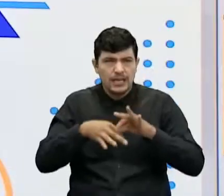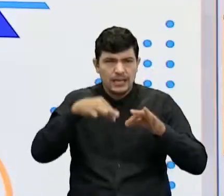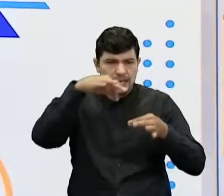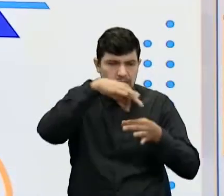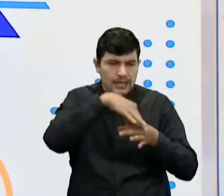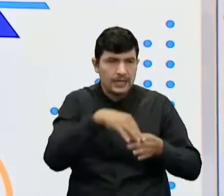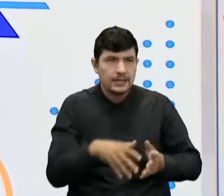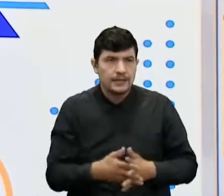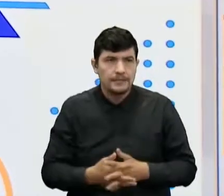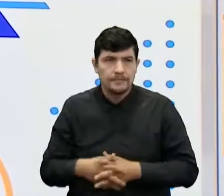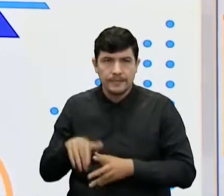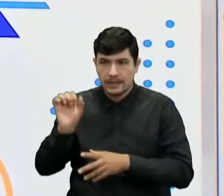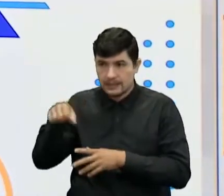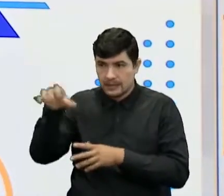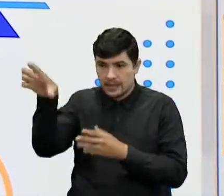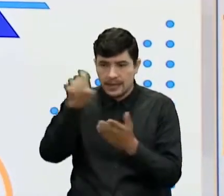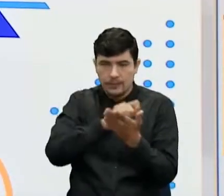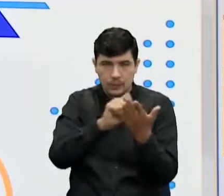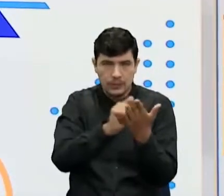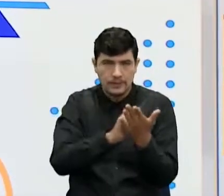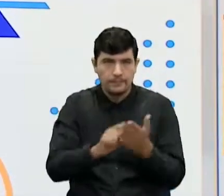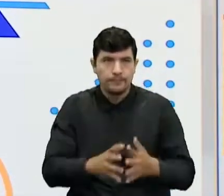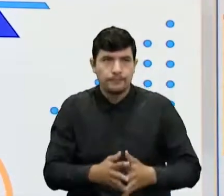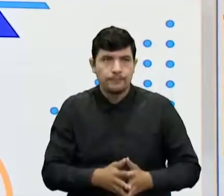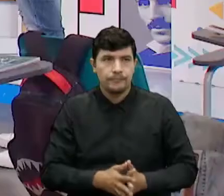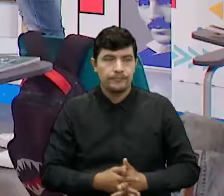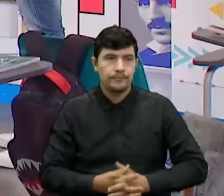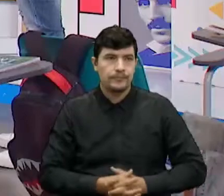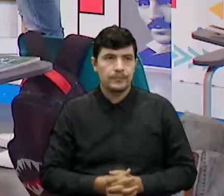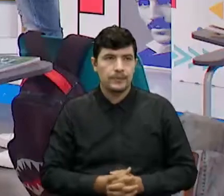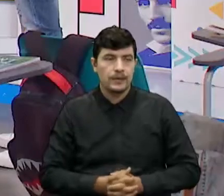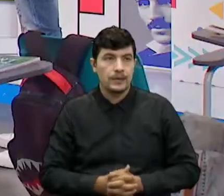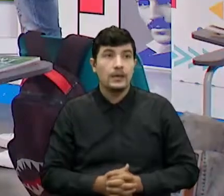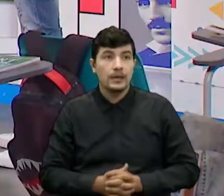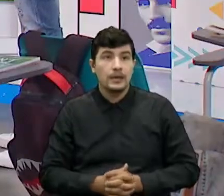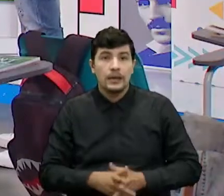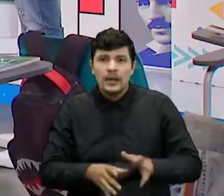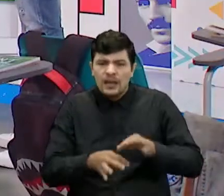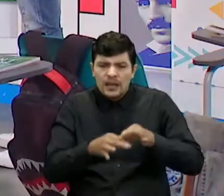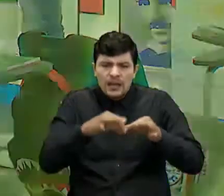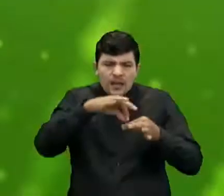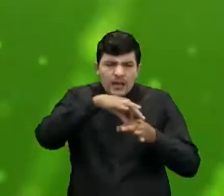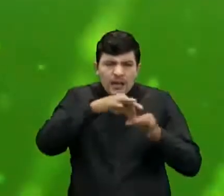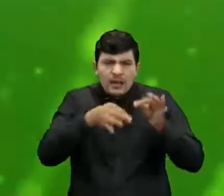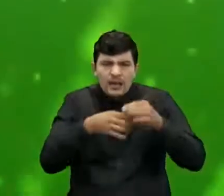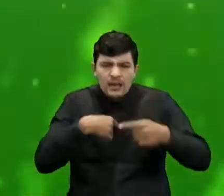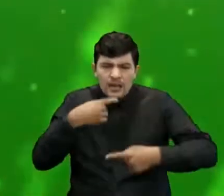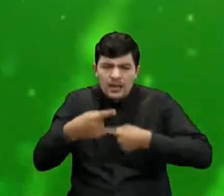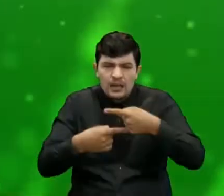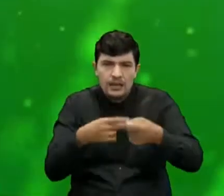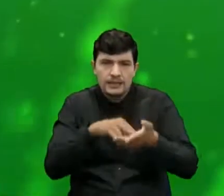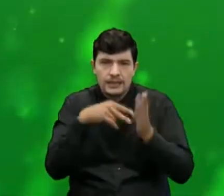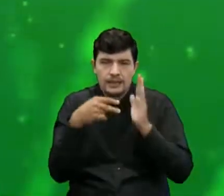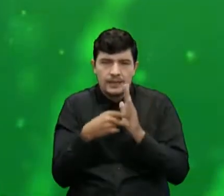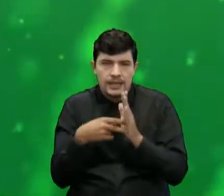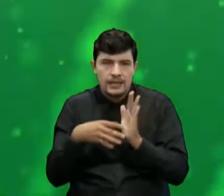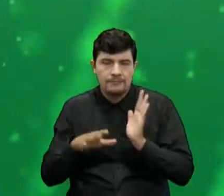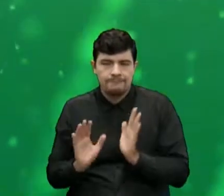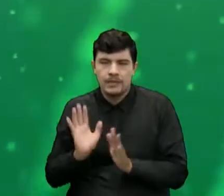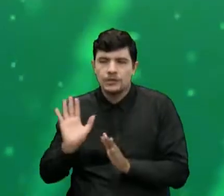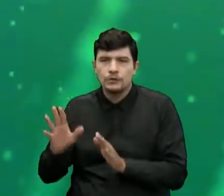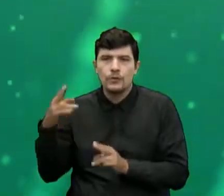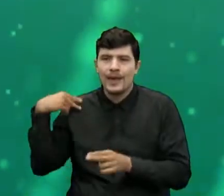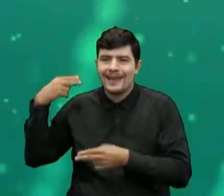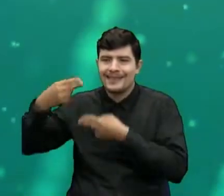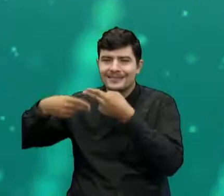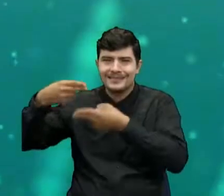a apuntar esto Que es la genética La genética Es la herencia biológica Jóvenes